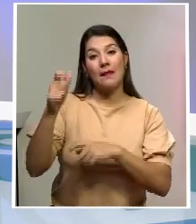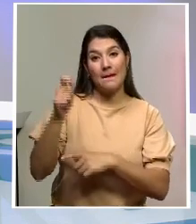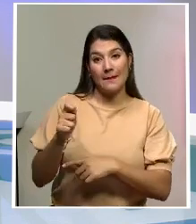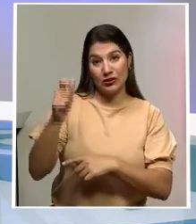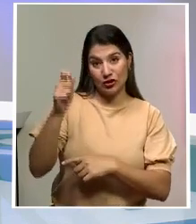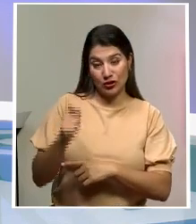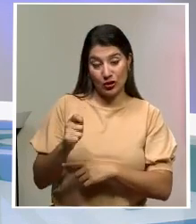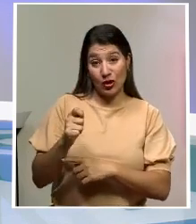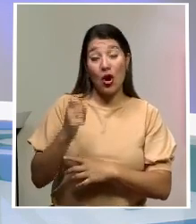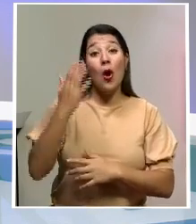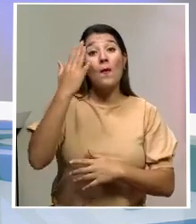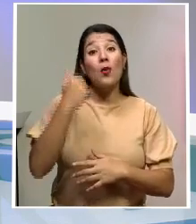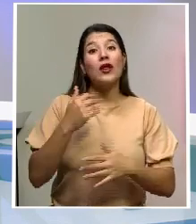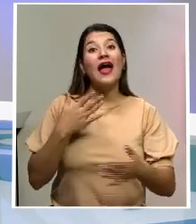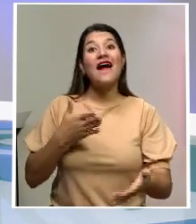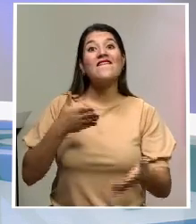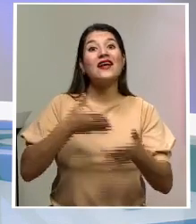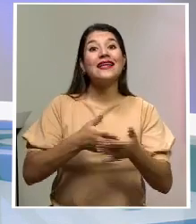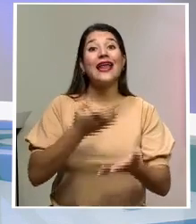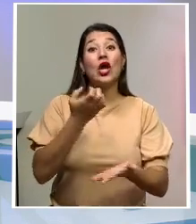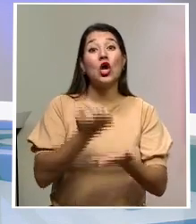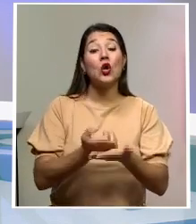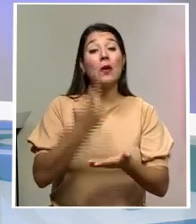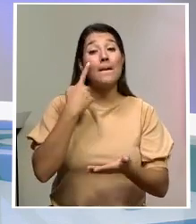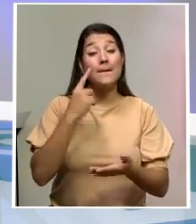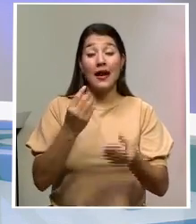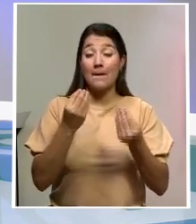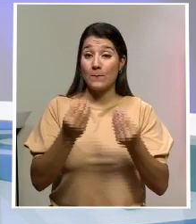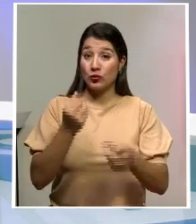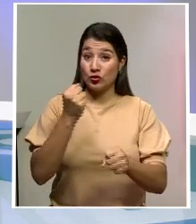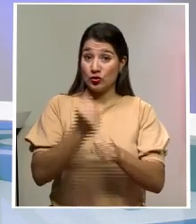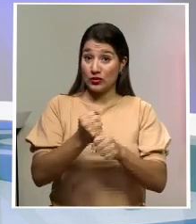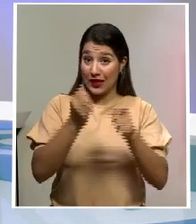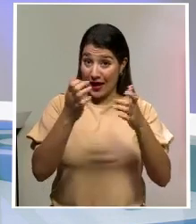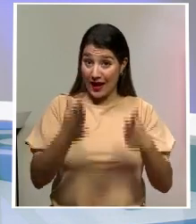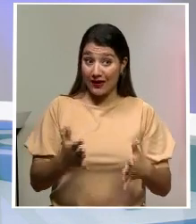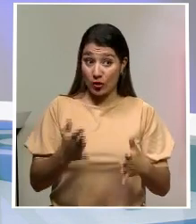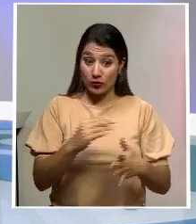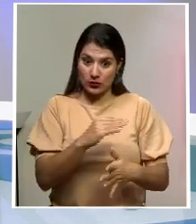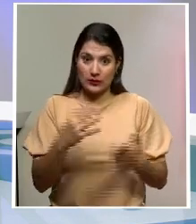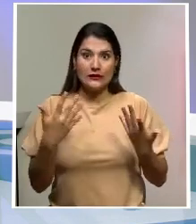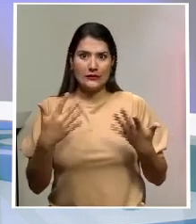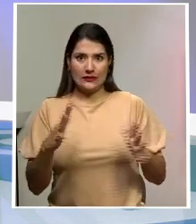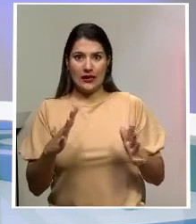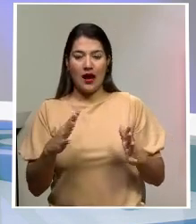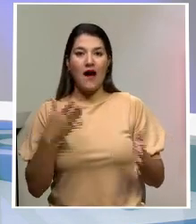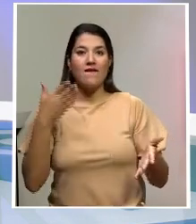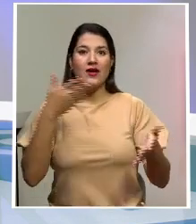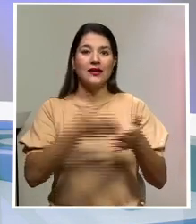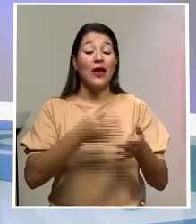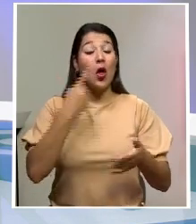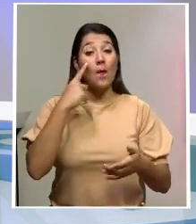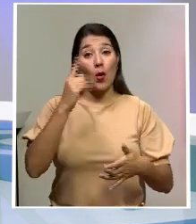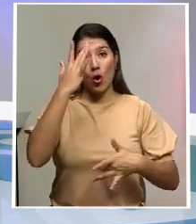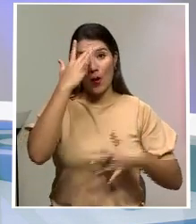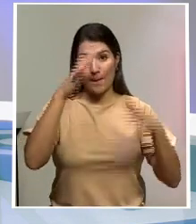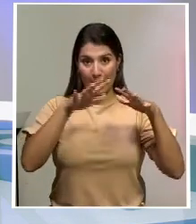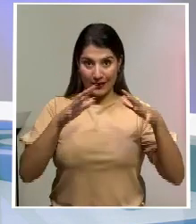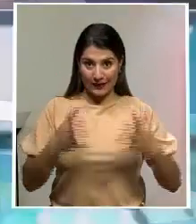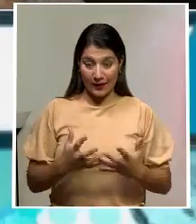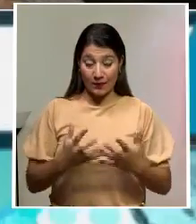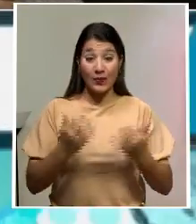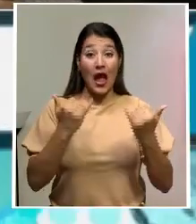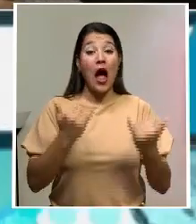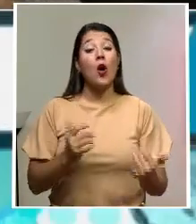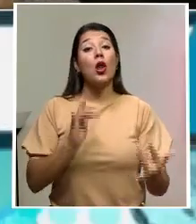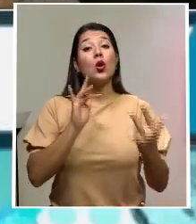impactarían sobre el bolsillo de miles de trabajadores que ya se han visto afectados por la pandemia. Vamos